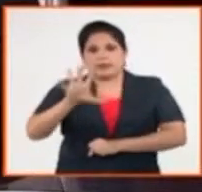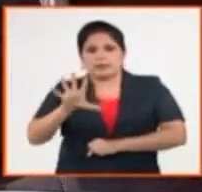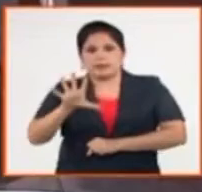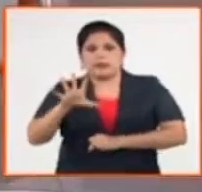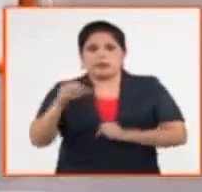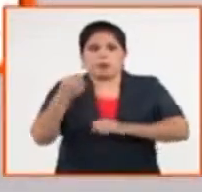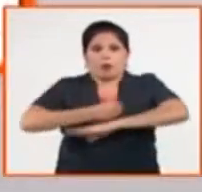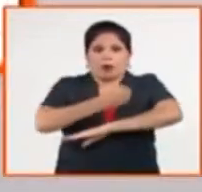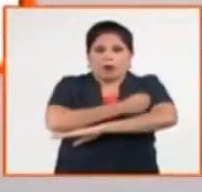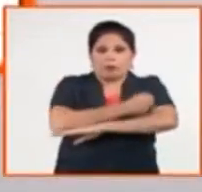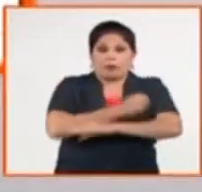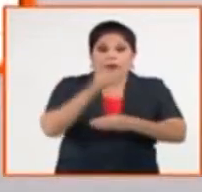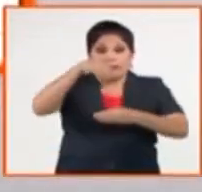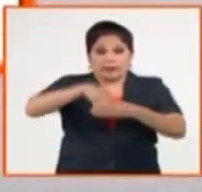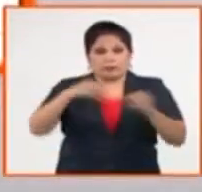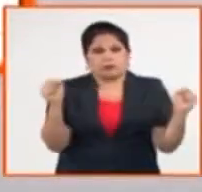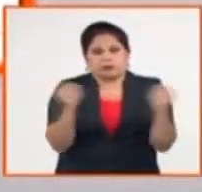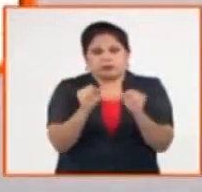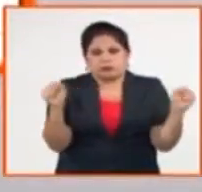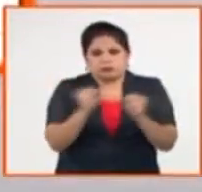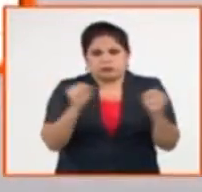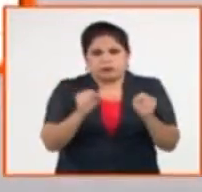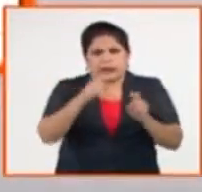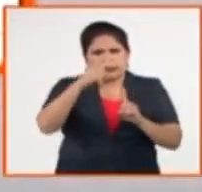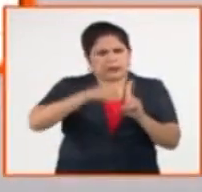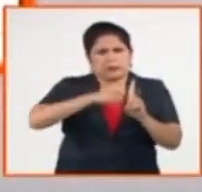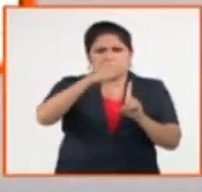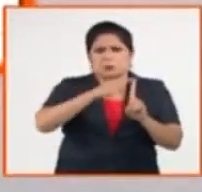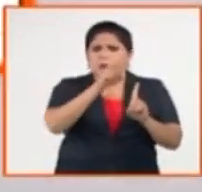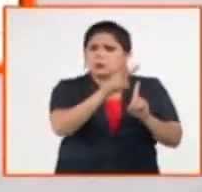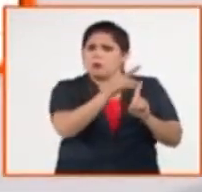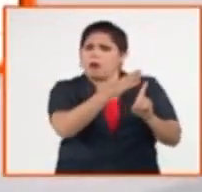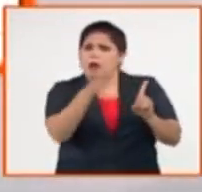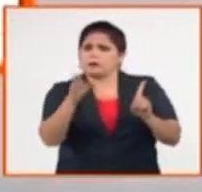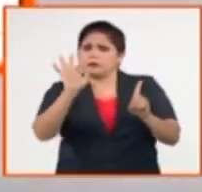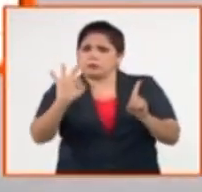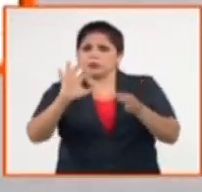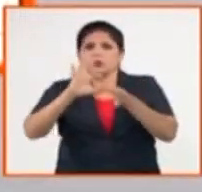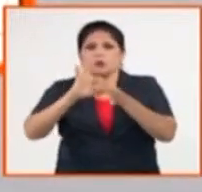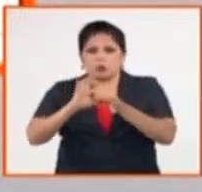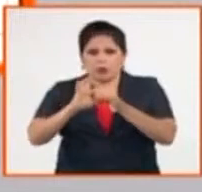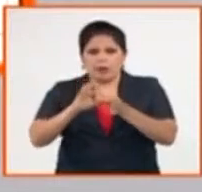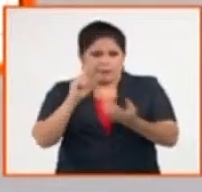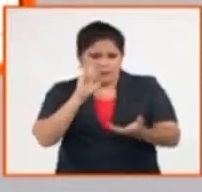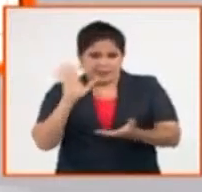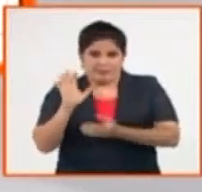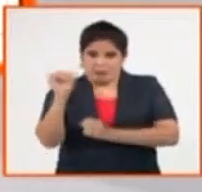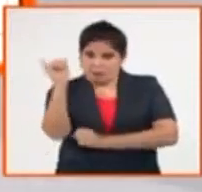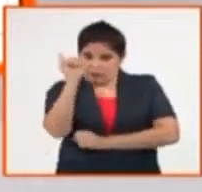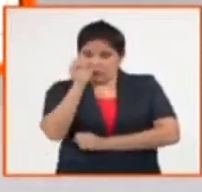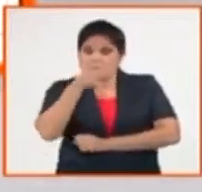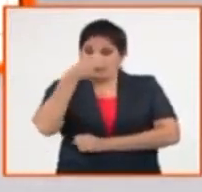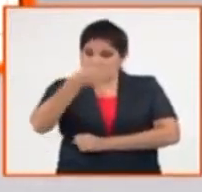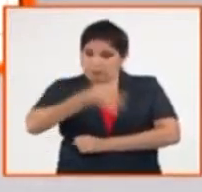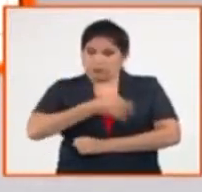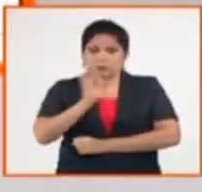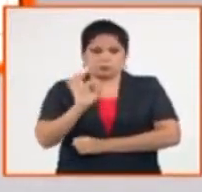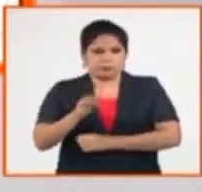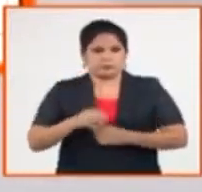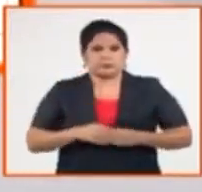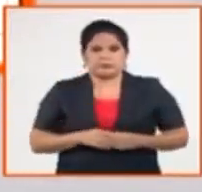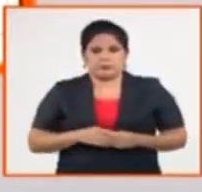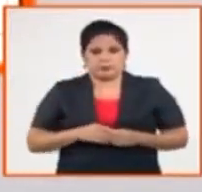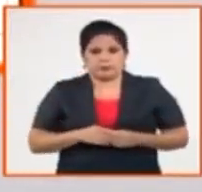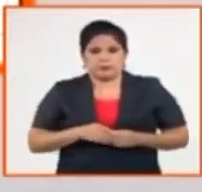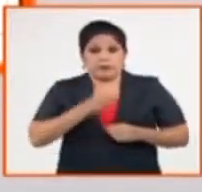todos, con rangos de temperatura entre 2 y 8 grados, como se veía en el video. Se han